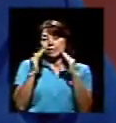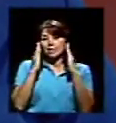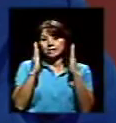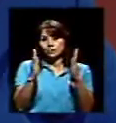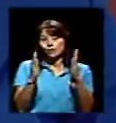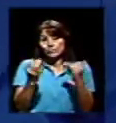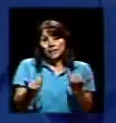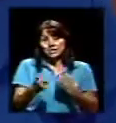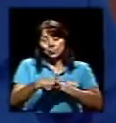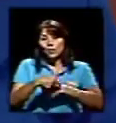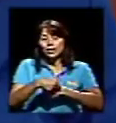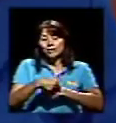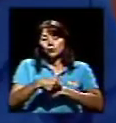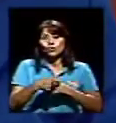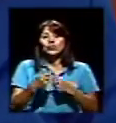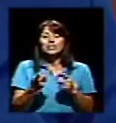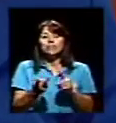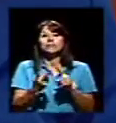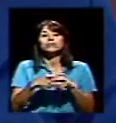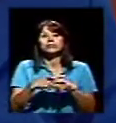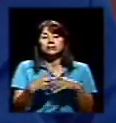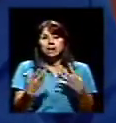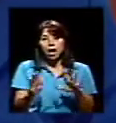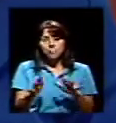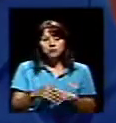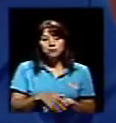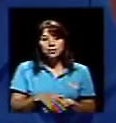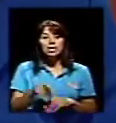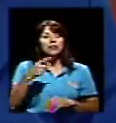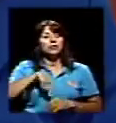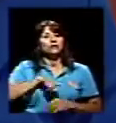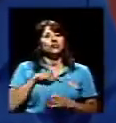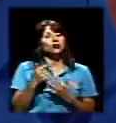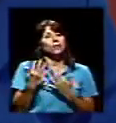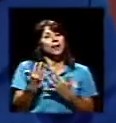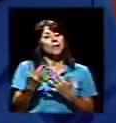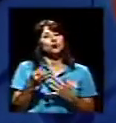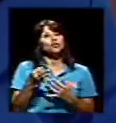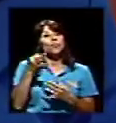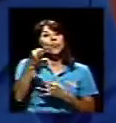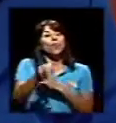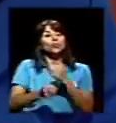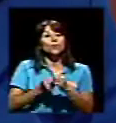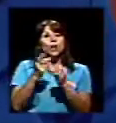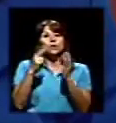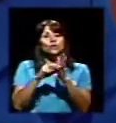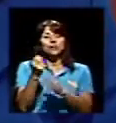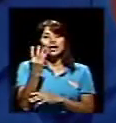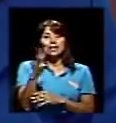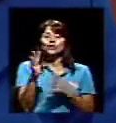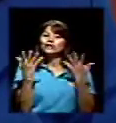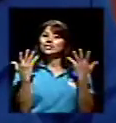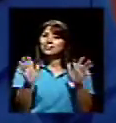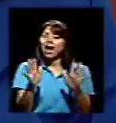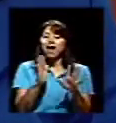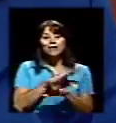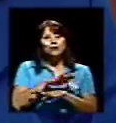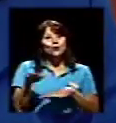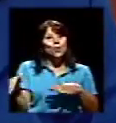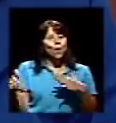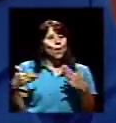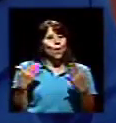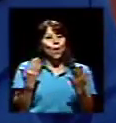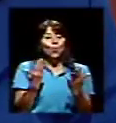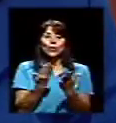momento en fase de implementación, y que esperamos que en el 2014 ya tengamos la totalidad